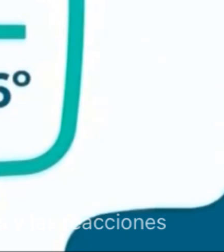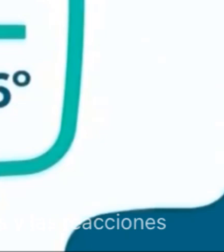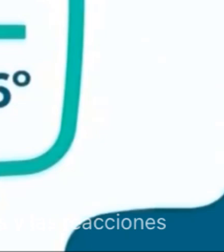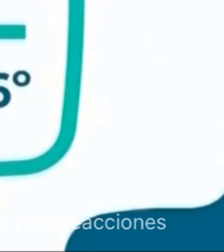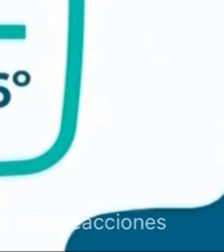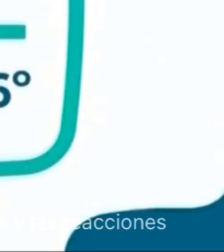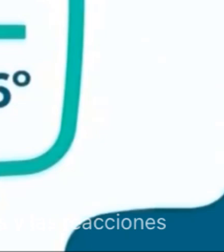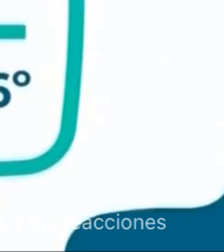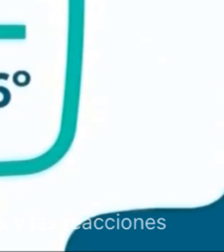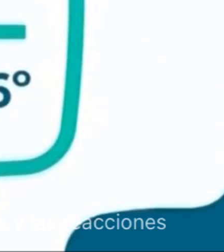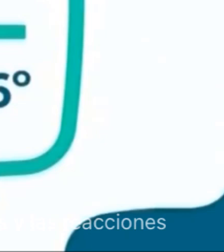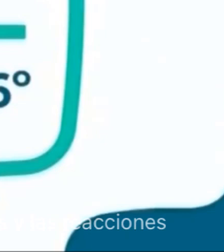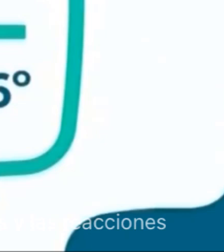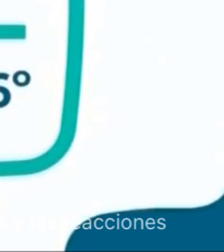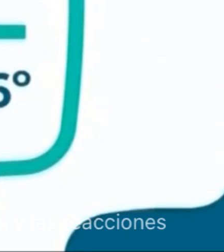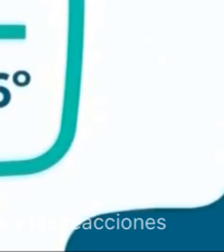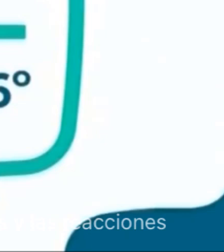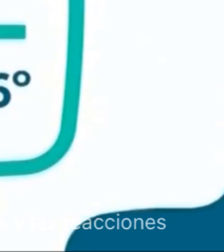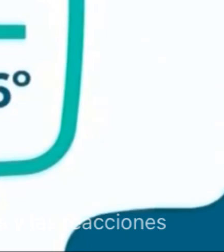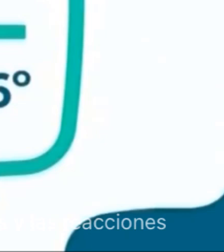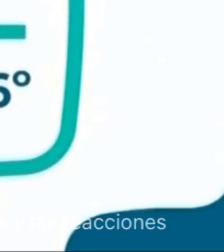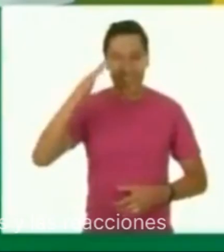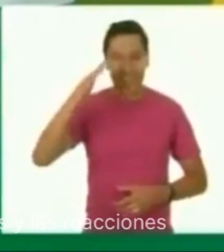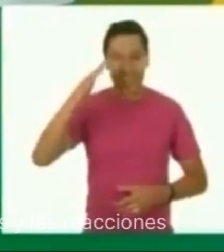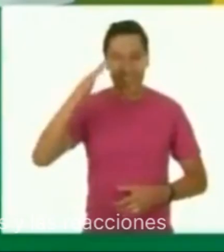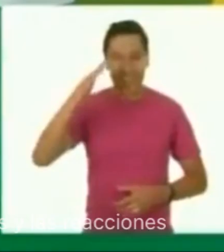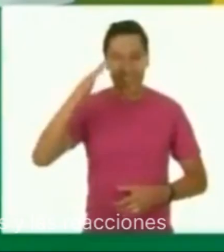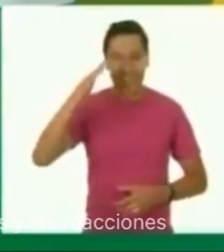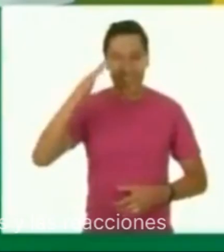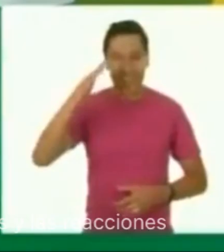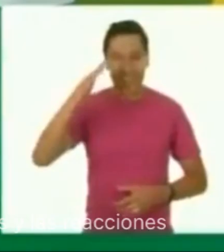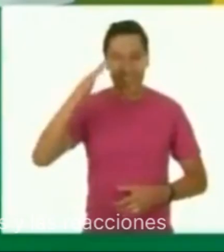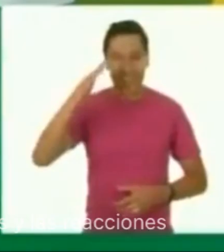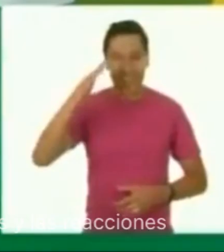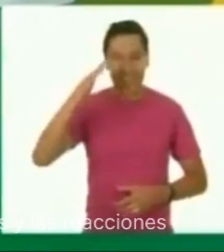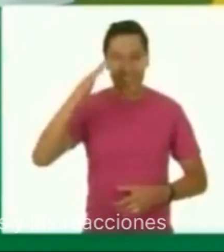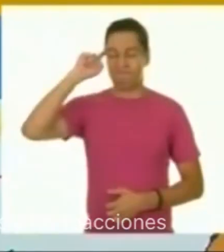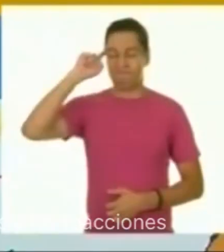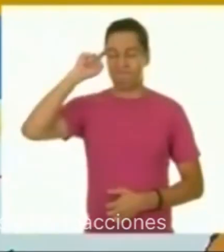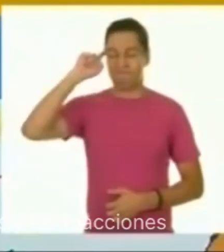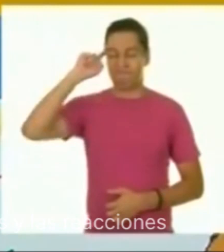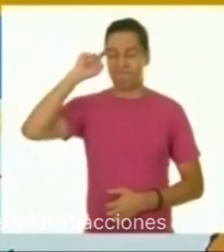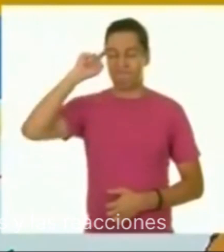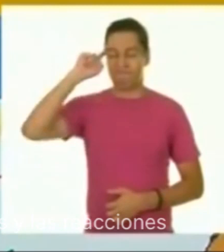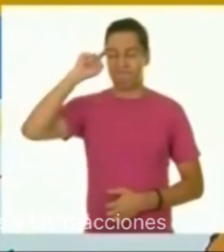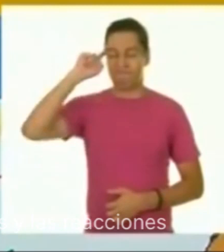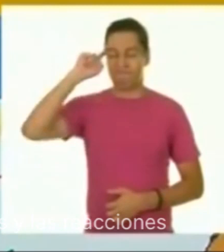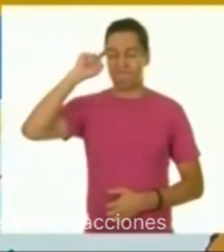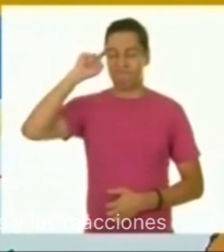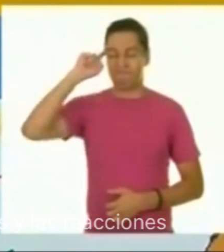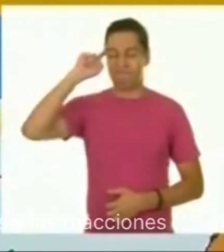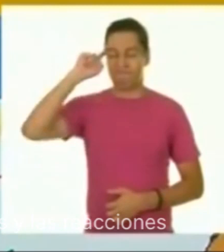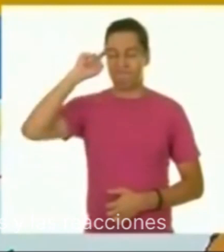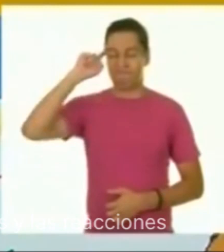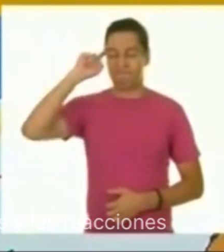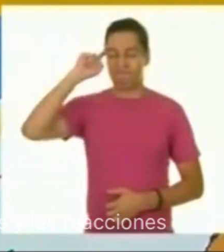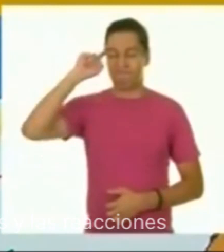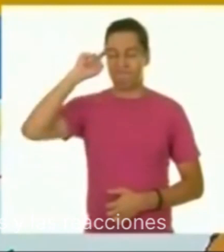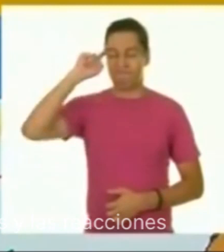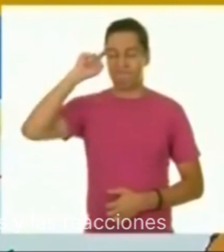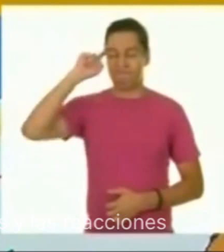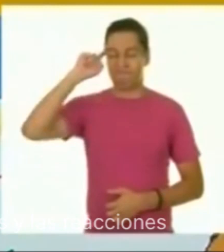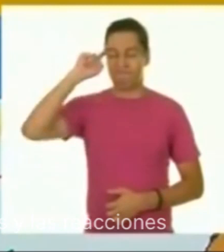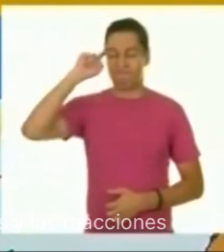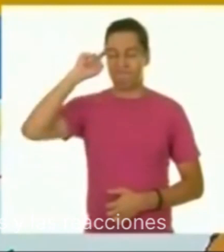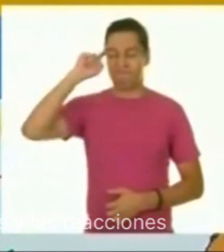es la democracia es una responsabilidad de todas y todos la clase comienza con gloria quien nos cuenta que está muy enojada porque ya